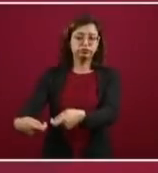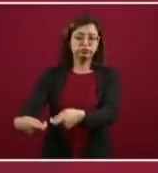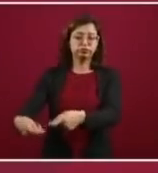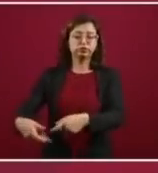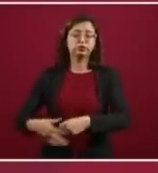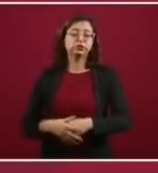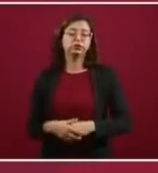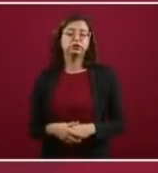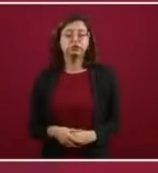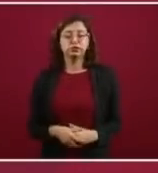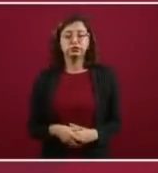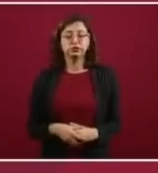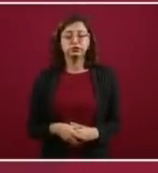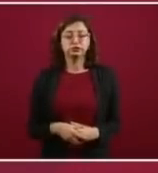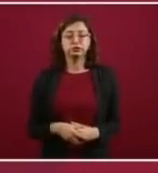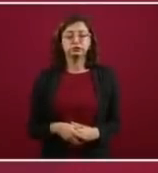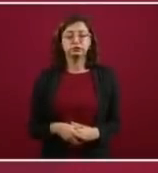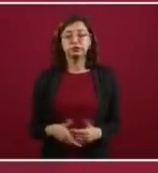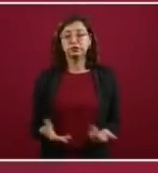que tiene que ver